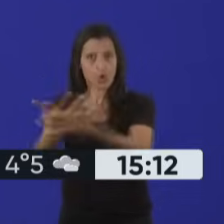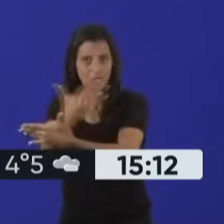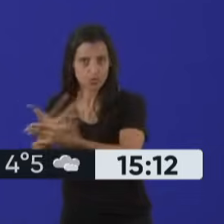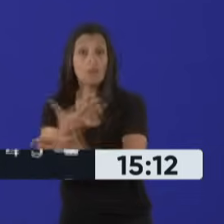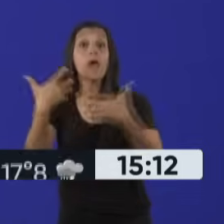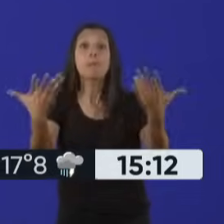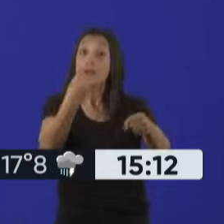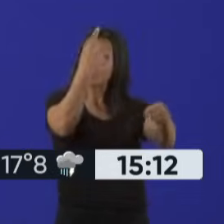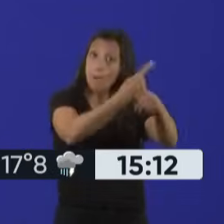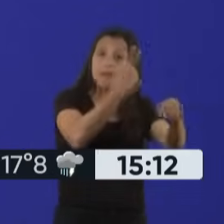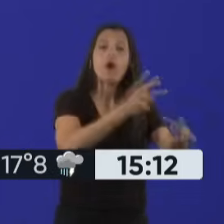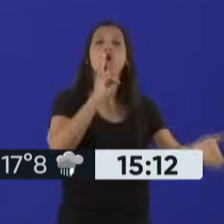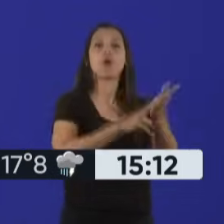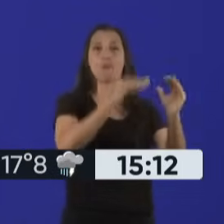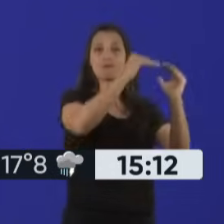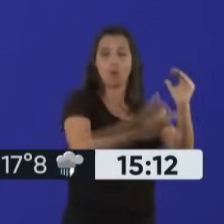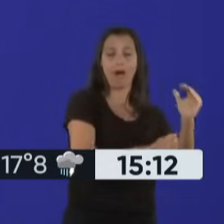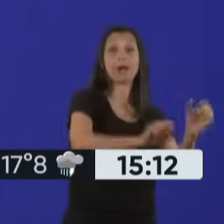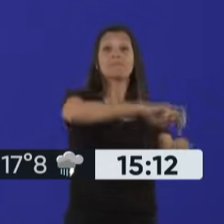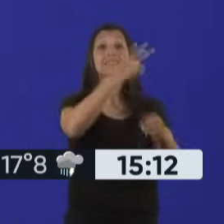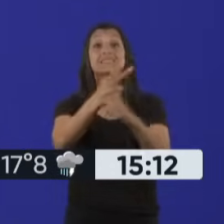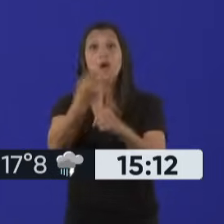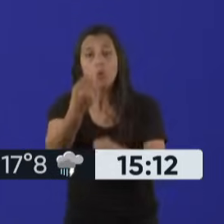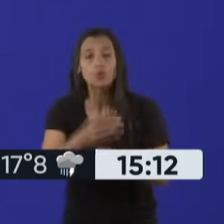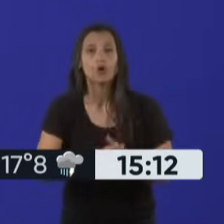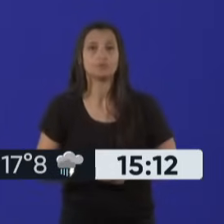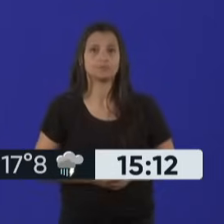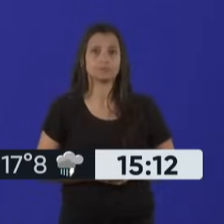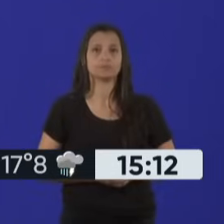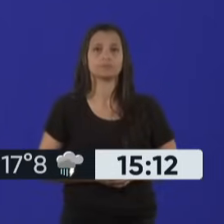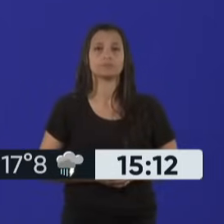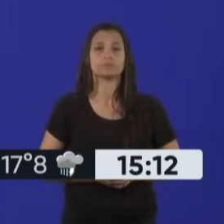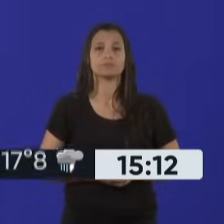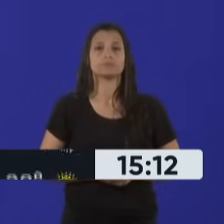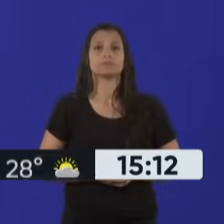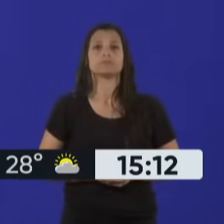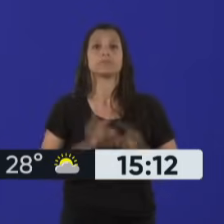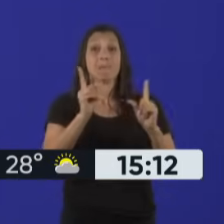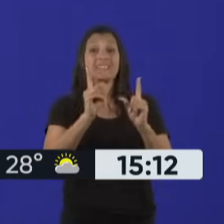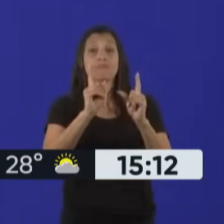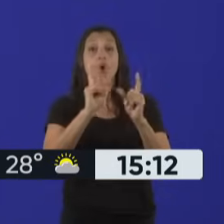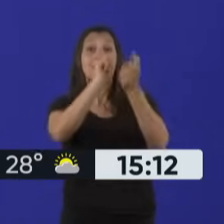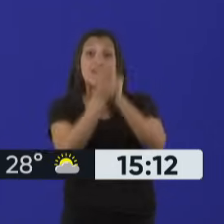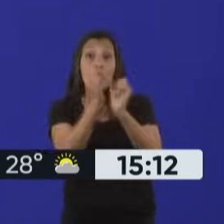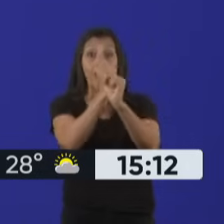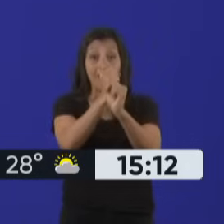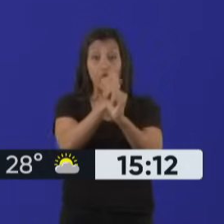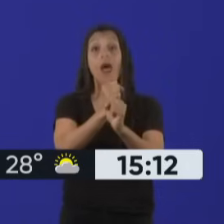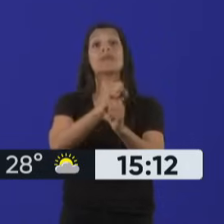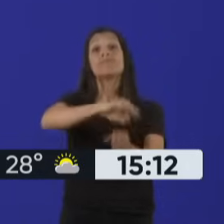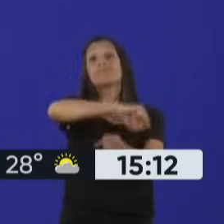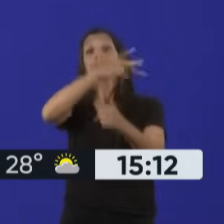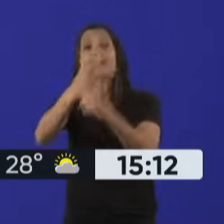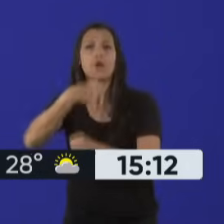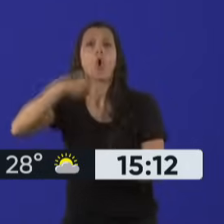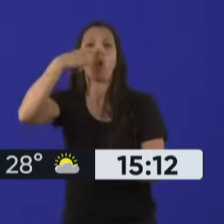bajar impuestos, después de bajar impuestos, después de regular el mercado laboral, después abrir y